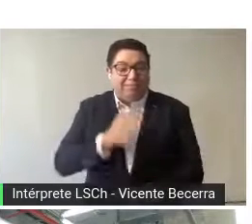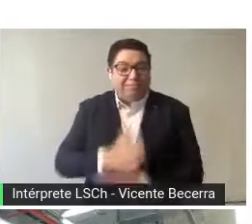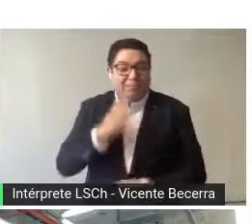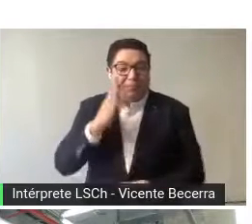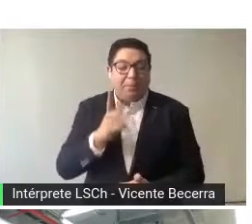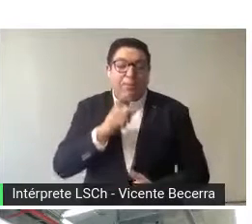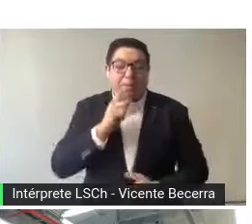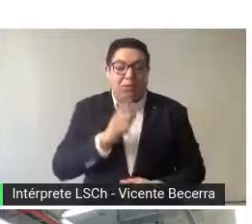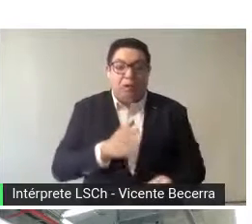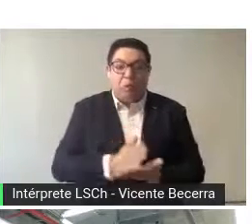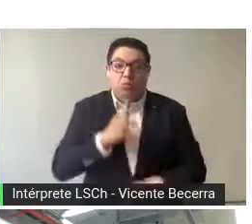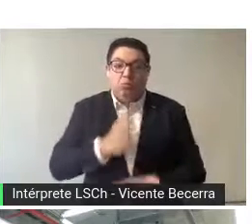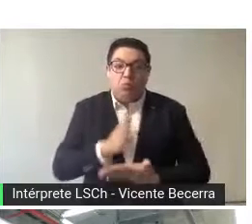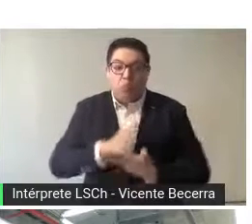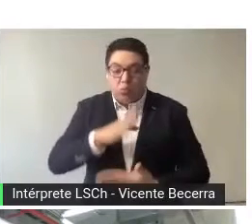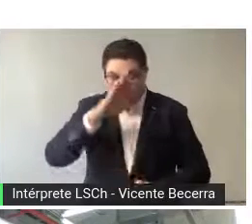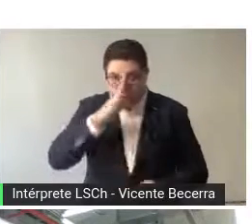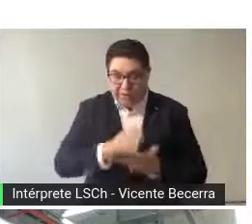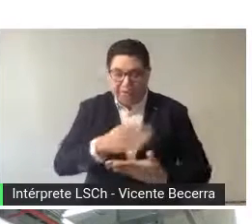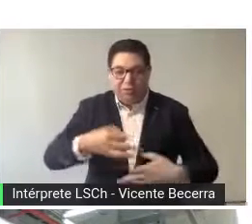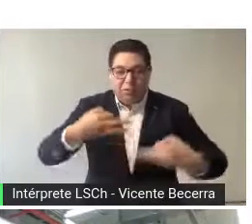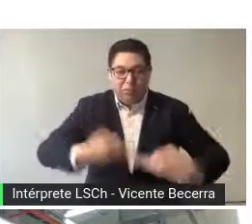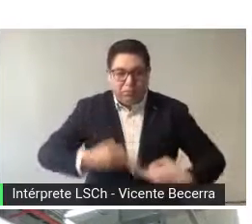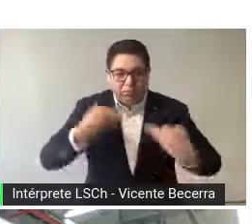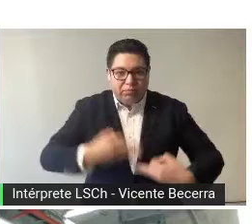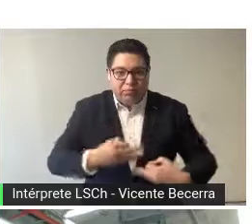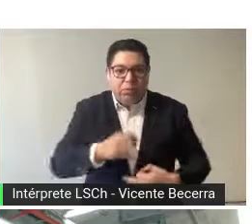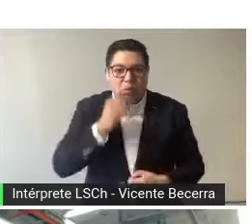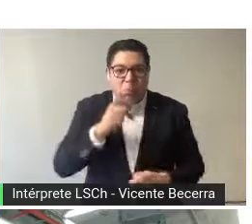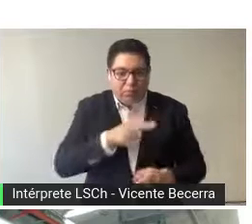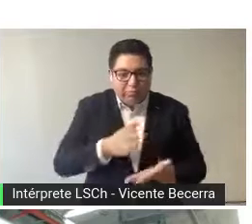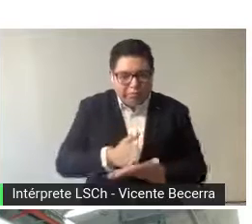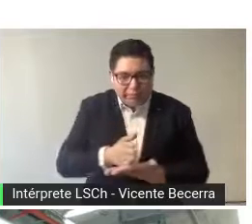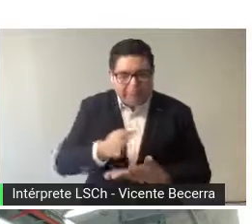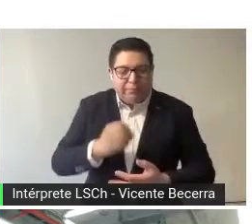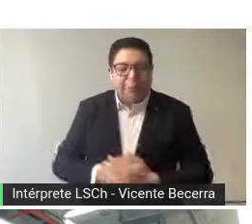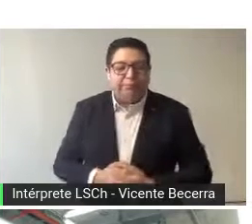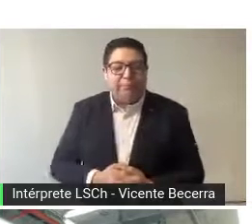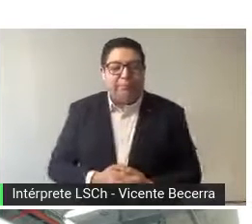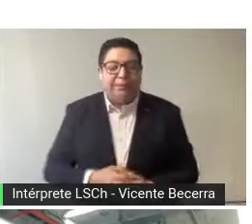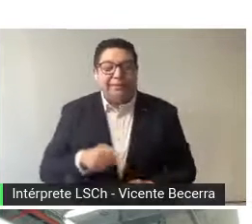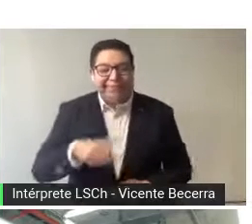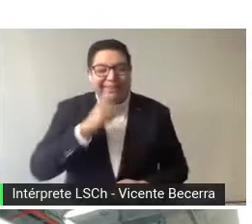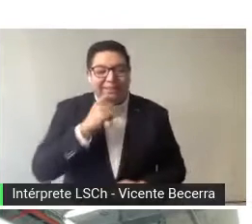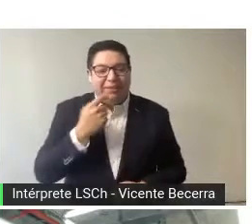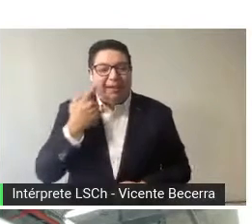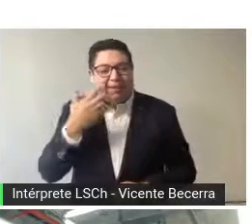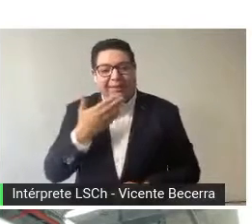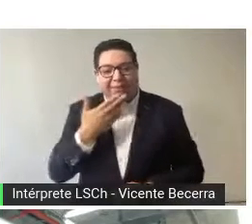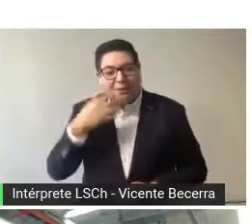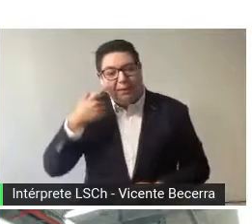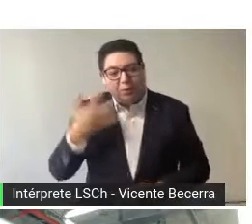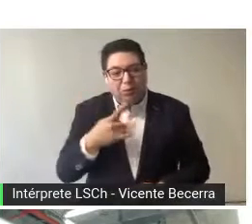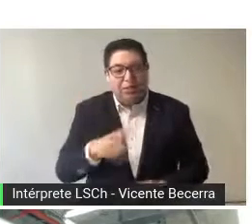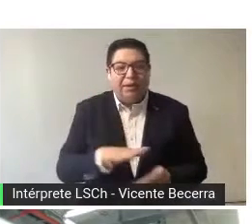muy estricta en sus decisiones, en su conducta. Pero ahí también importa el ejemplo.